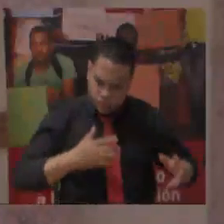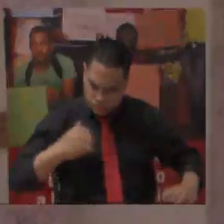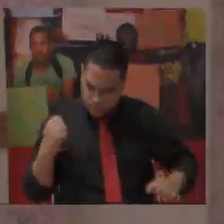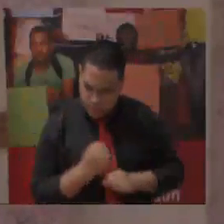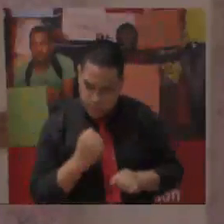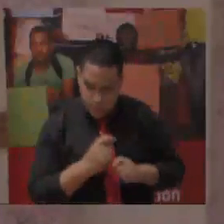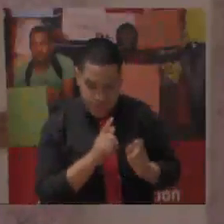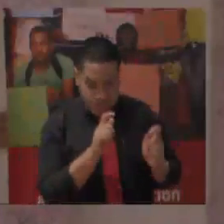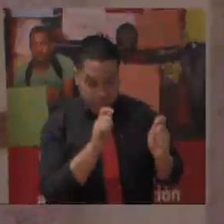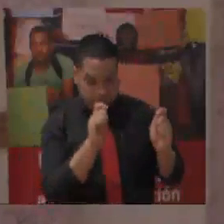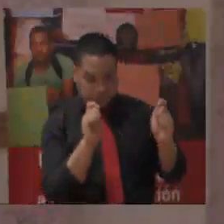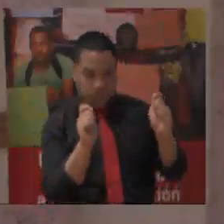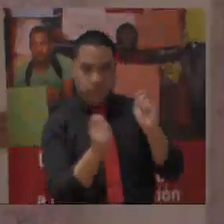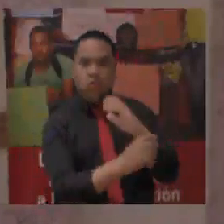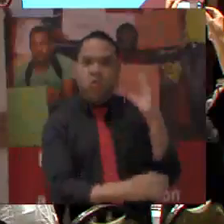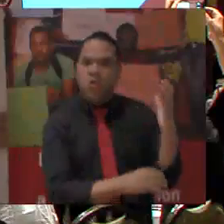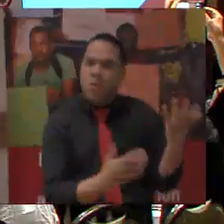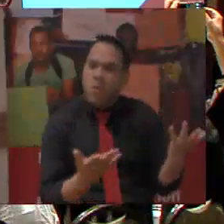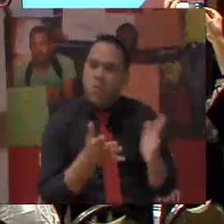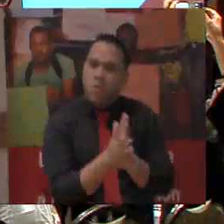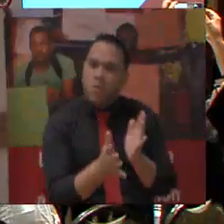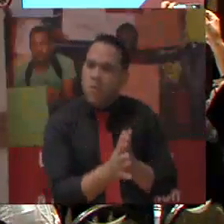país. ¿Cómo ha sido ese proceso?